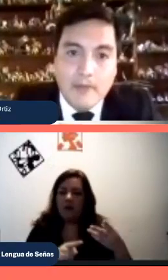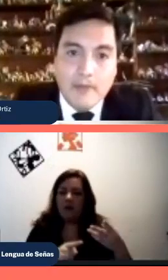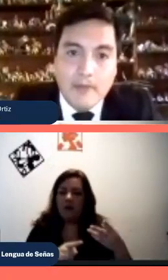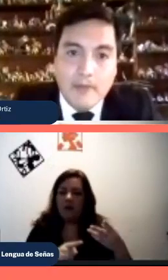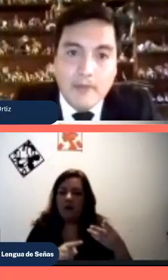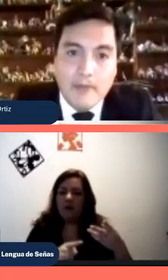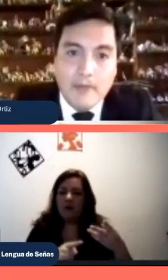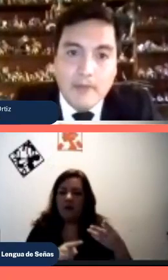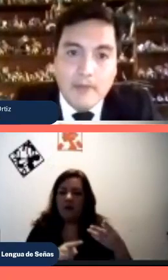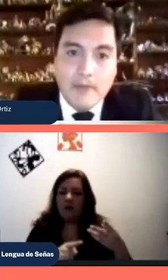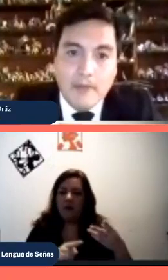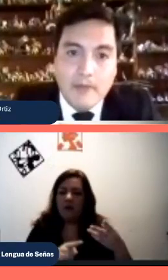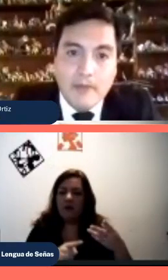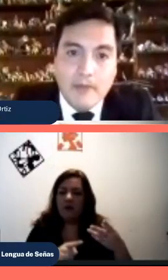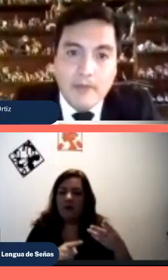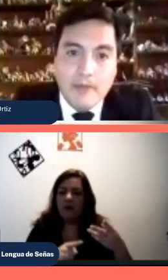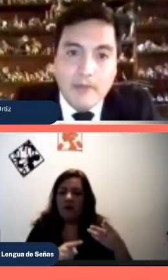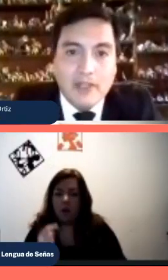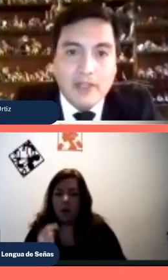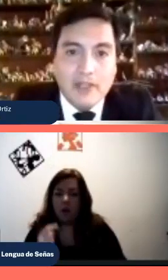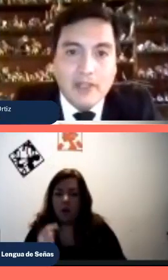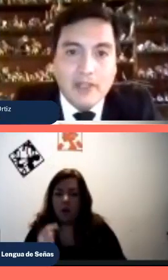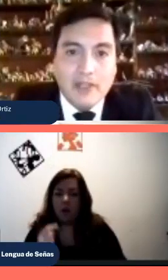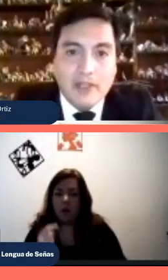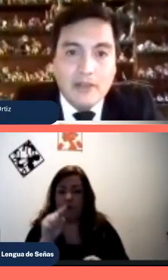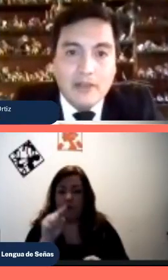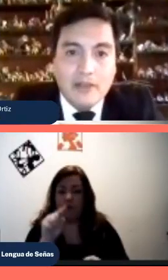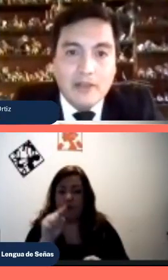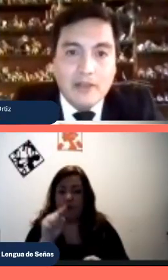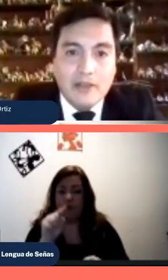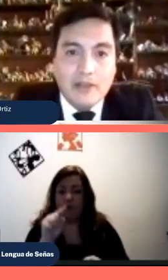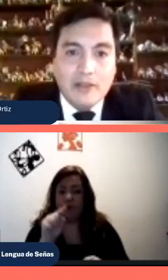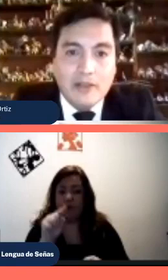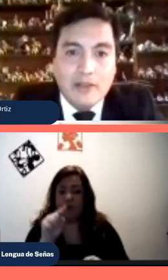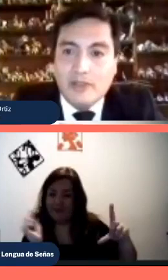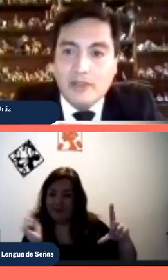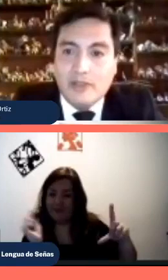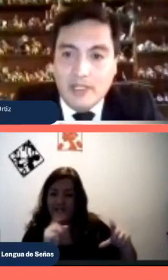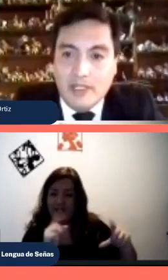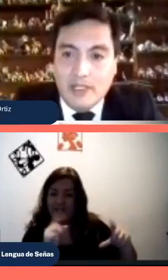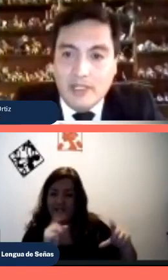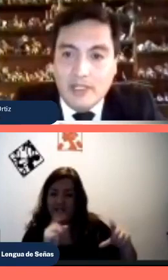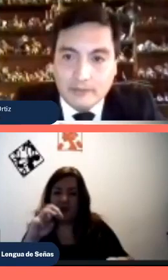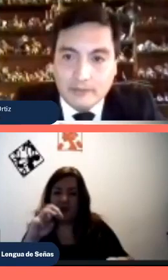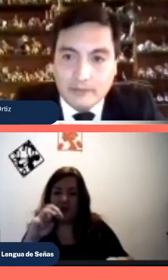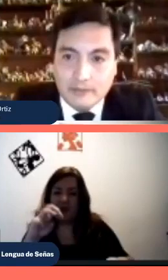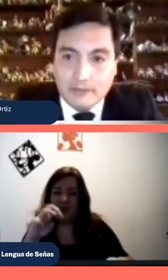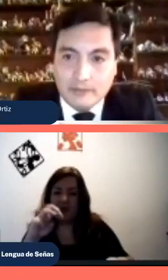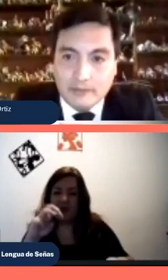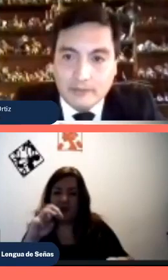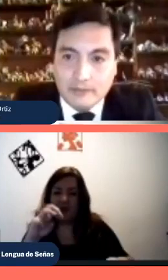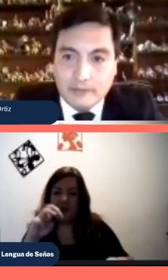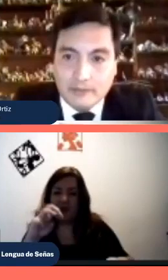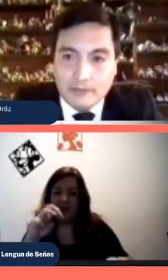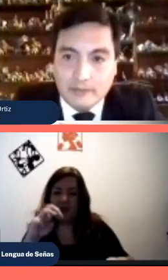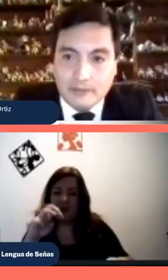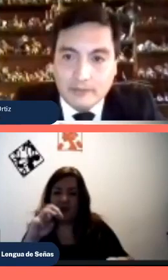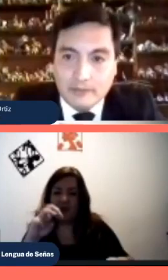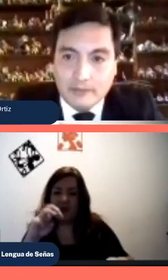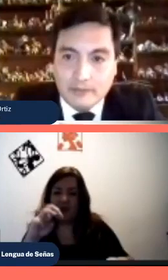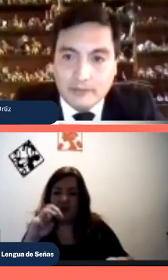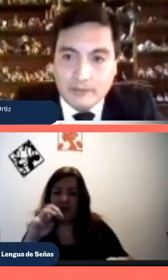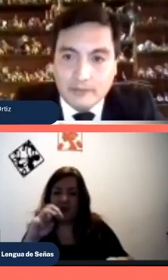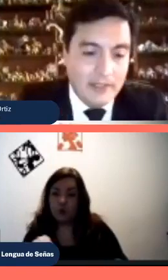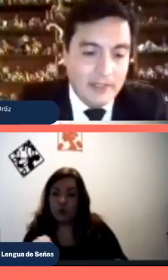primero fue este que vemos acá, el Domeicodactylus ceciliae. Este se descubrió